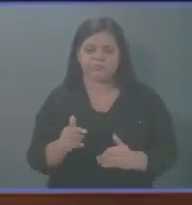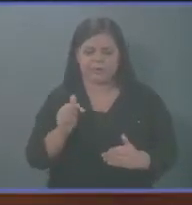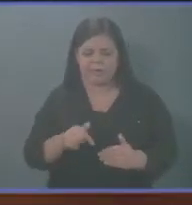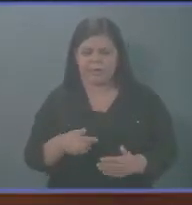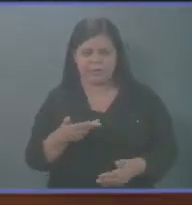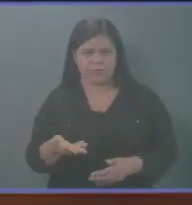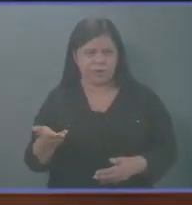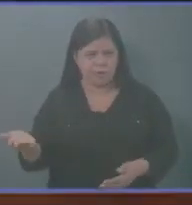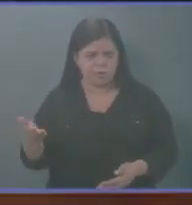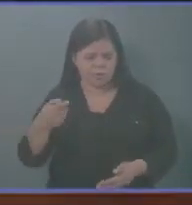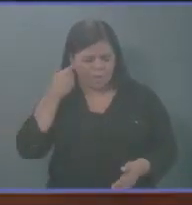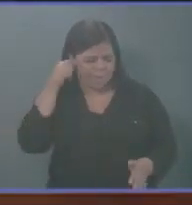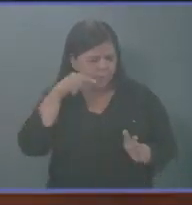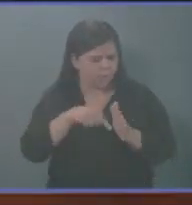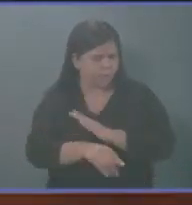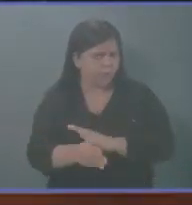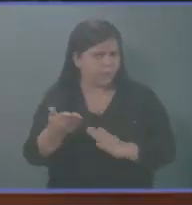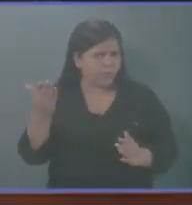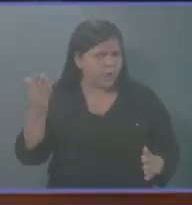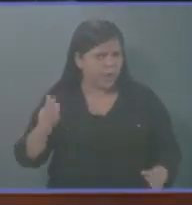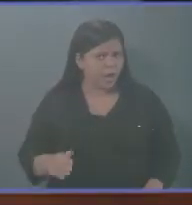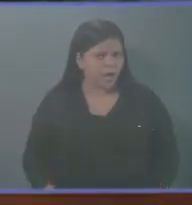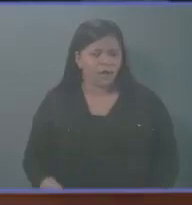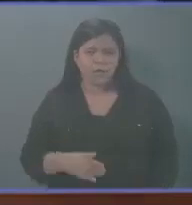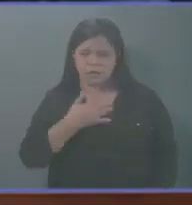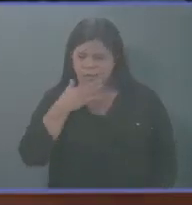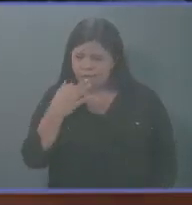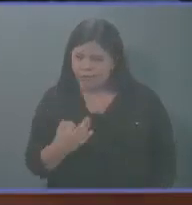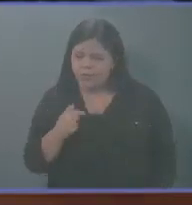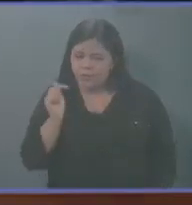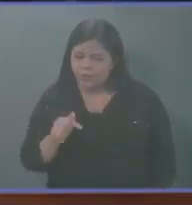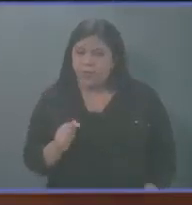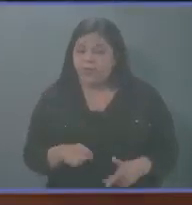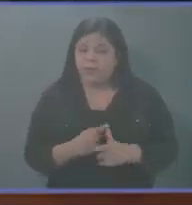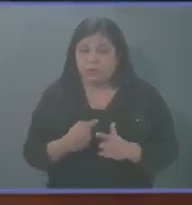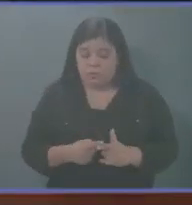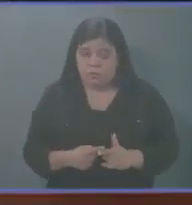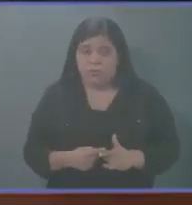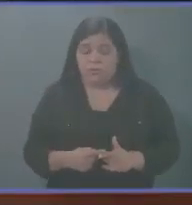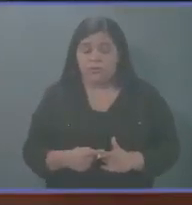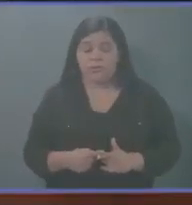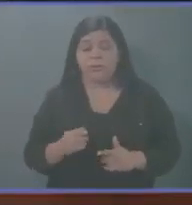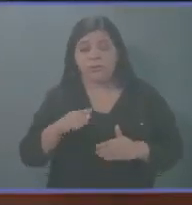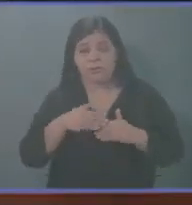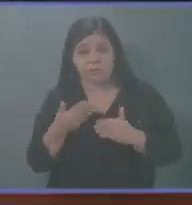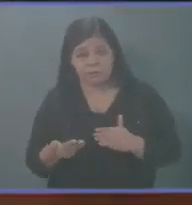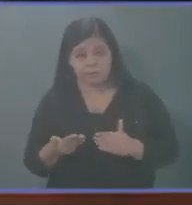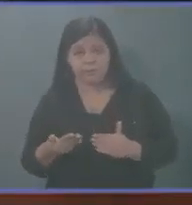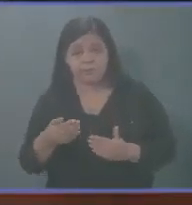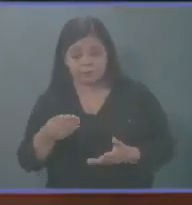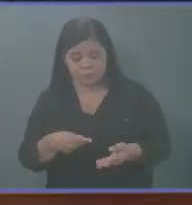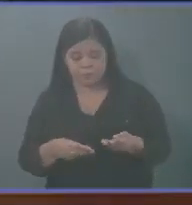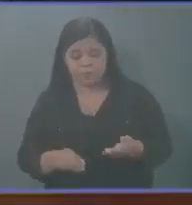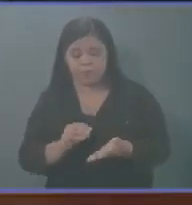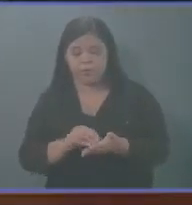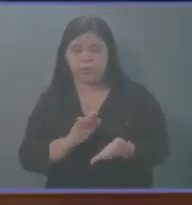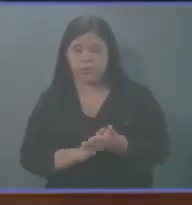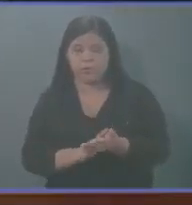cosa profundísima, que si fuera así estaría en los alegatos del requerimiento.